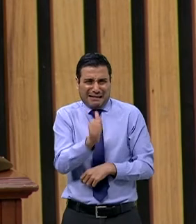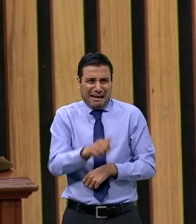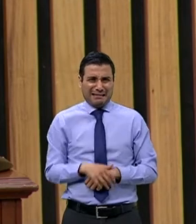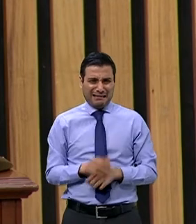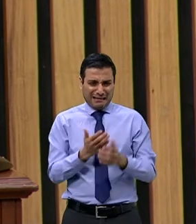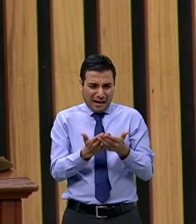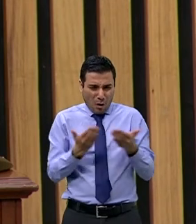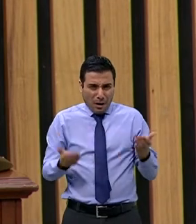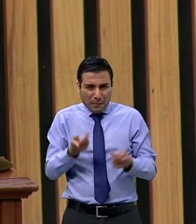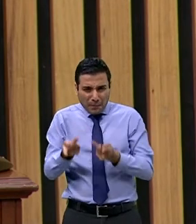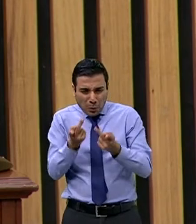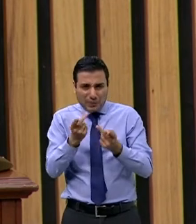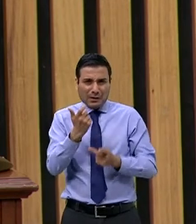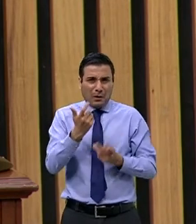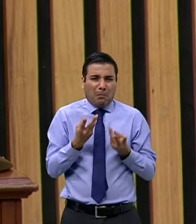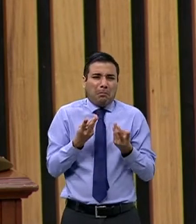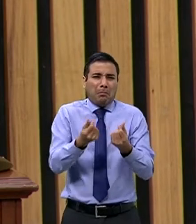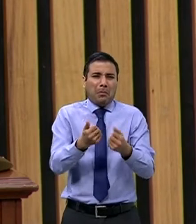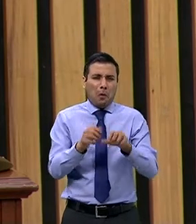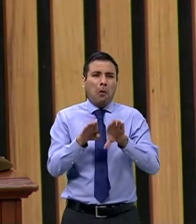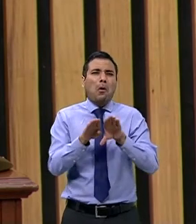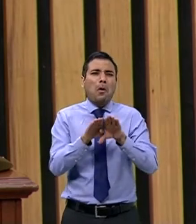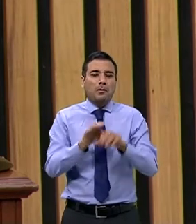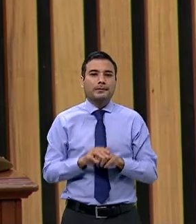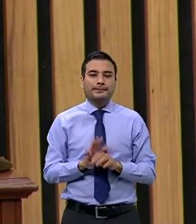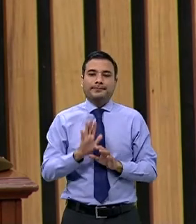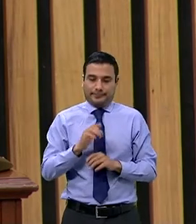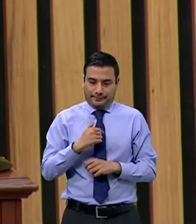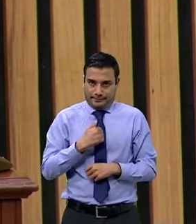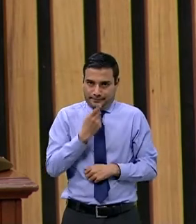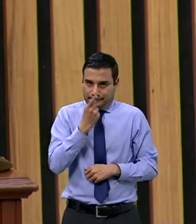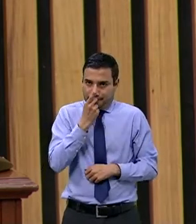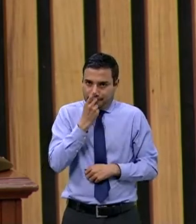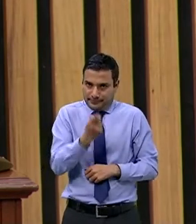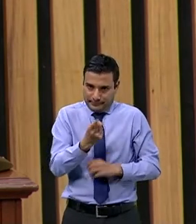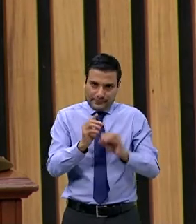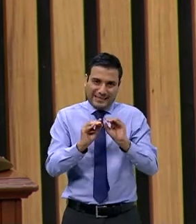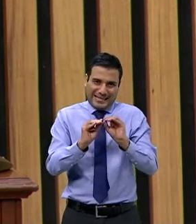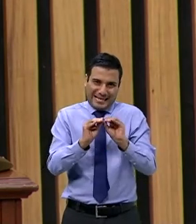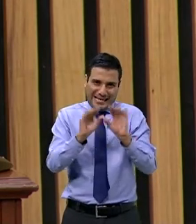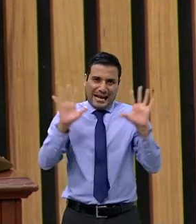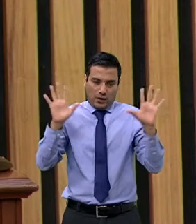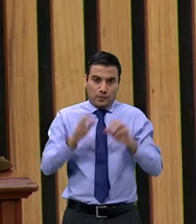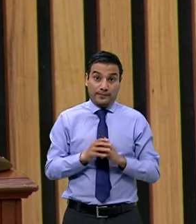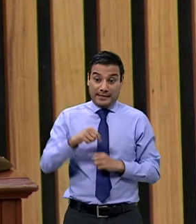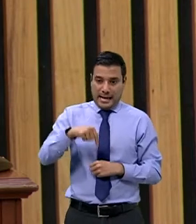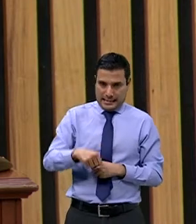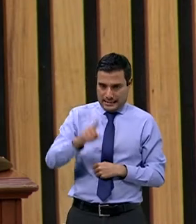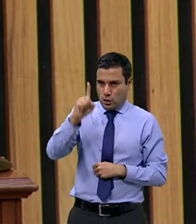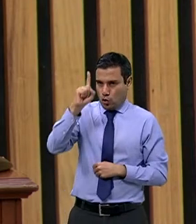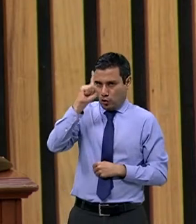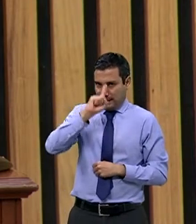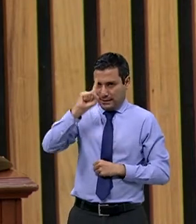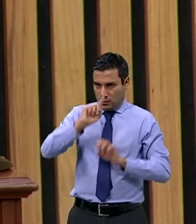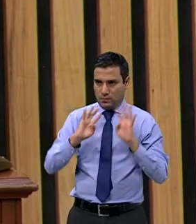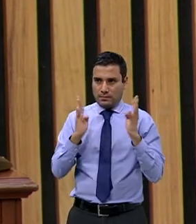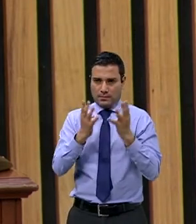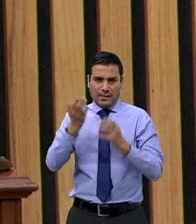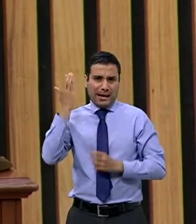muy oportuno señalar y aclarar porque además en este consejo se ha dicho muchas veces